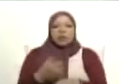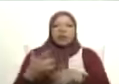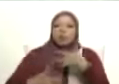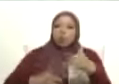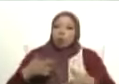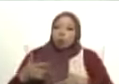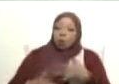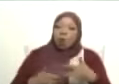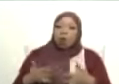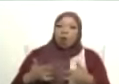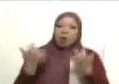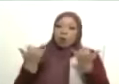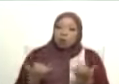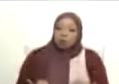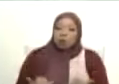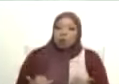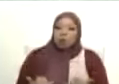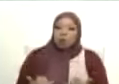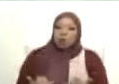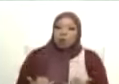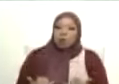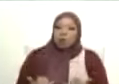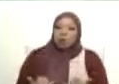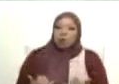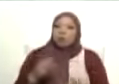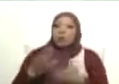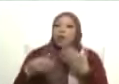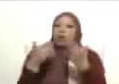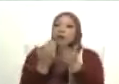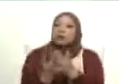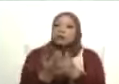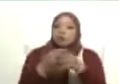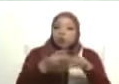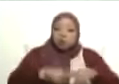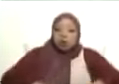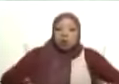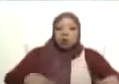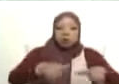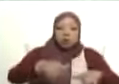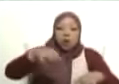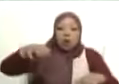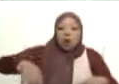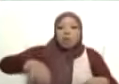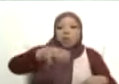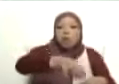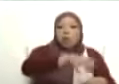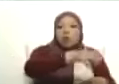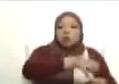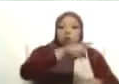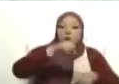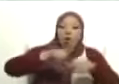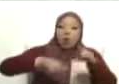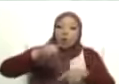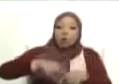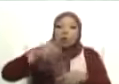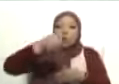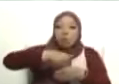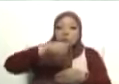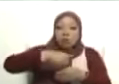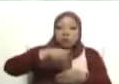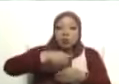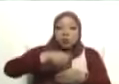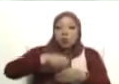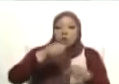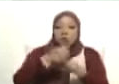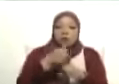repliegue radial hasta las oficinas regionales electorales y posteriormente a los depósitos que se encuentran en Caracas